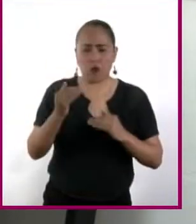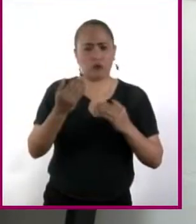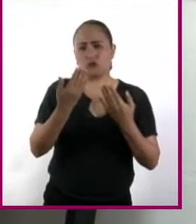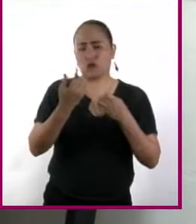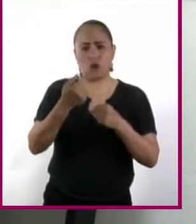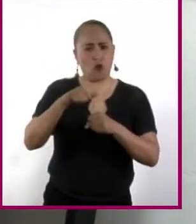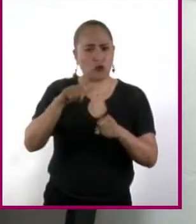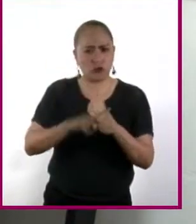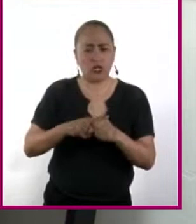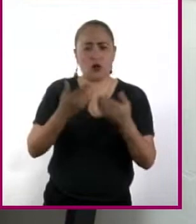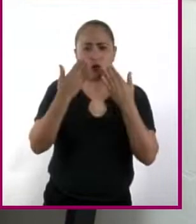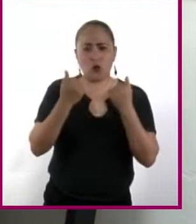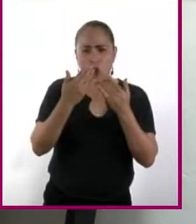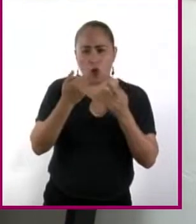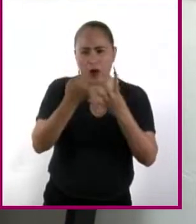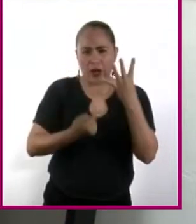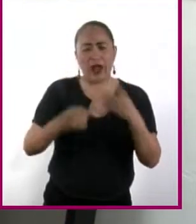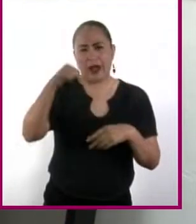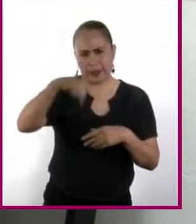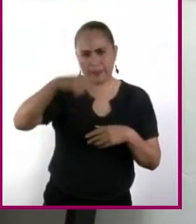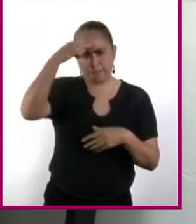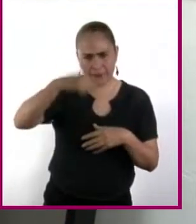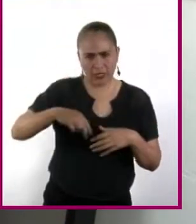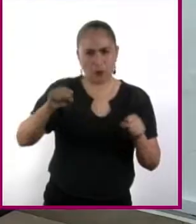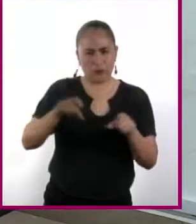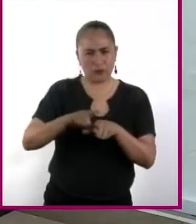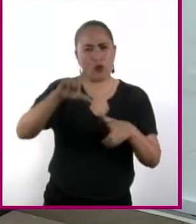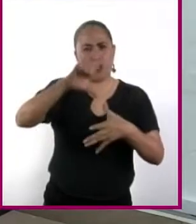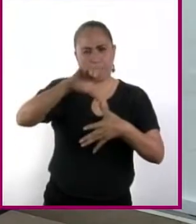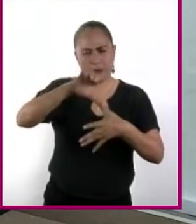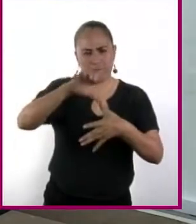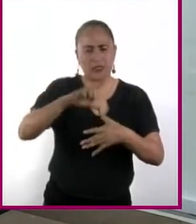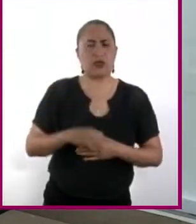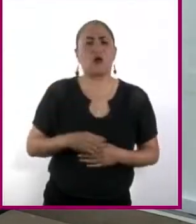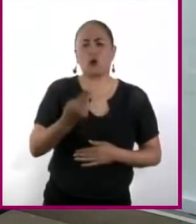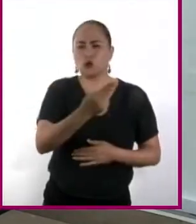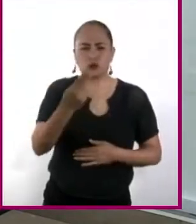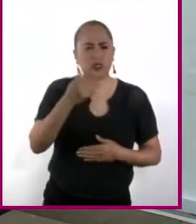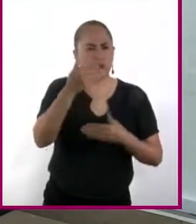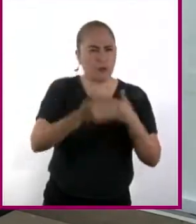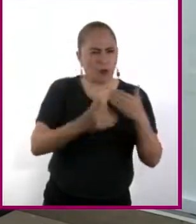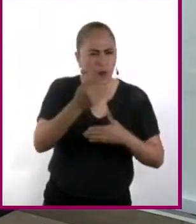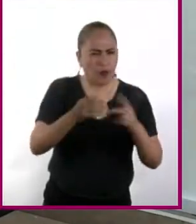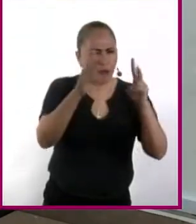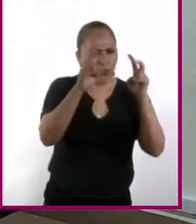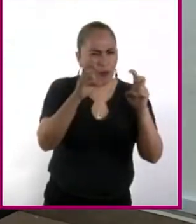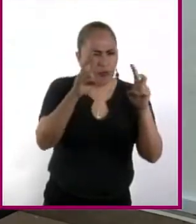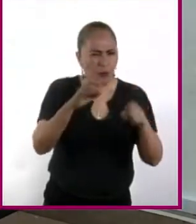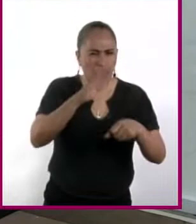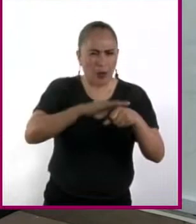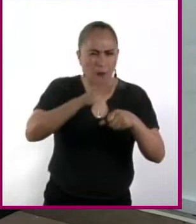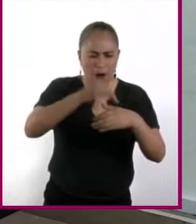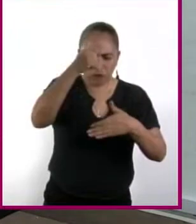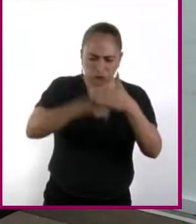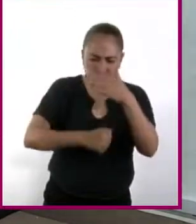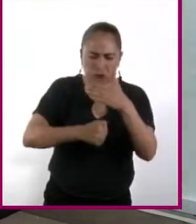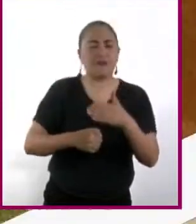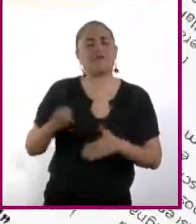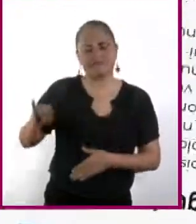en México como en América Latina. Y conforme vayan avanzando, pues se van a ir topando con otros temas que verán que también son de su